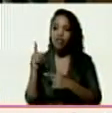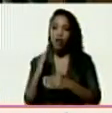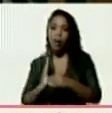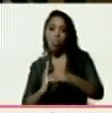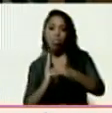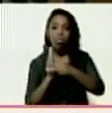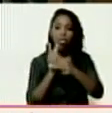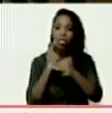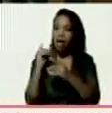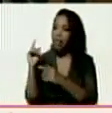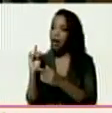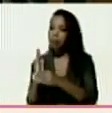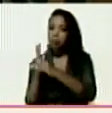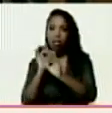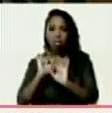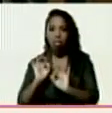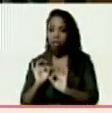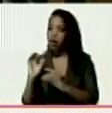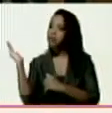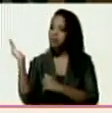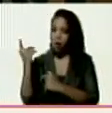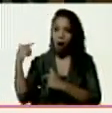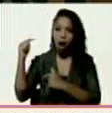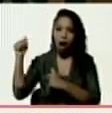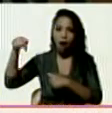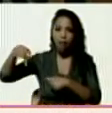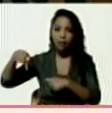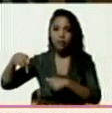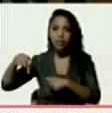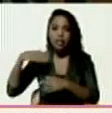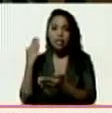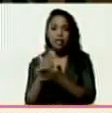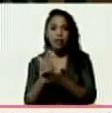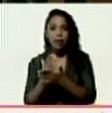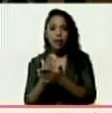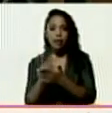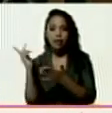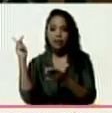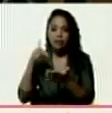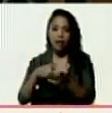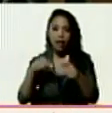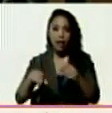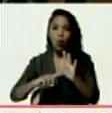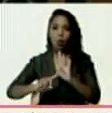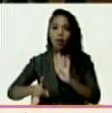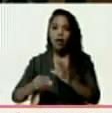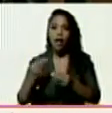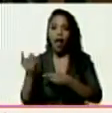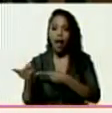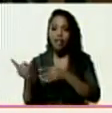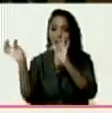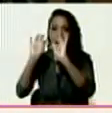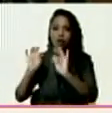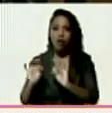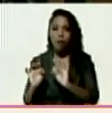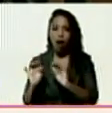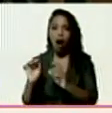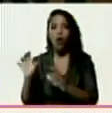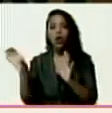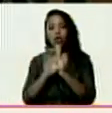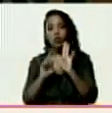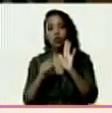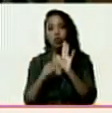nosotros, los que siempre sorteamos obstáculos para llegar aquí y cumplir con lo que es este mecanismo constitucional.